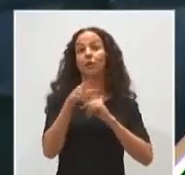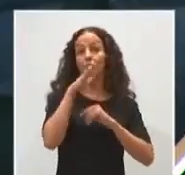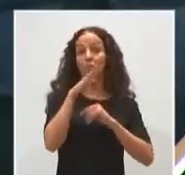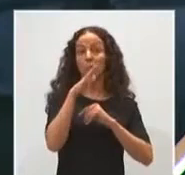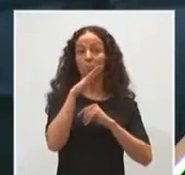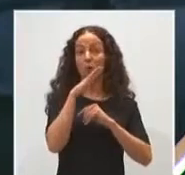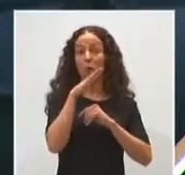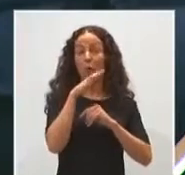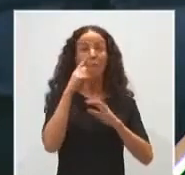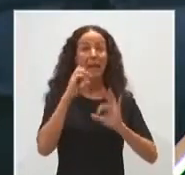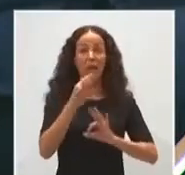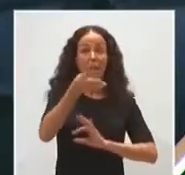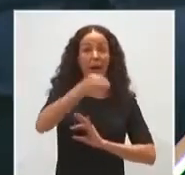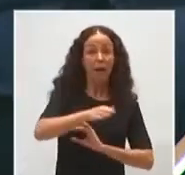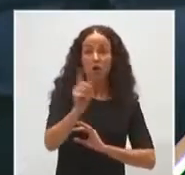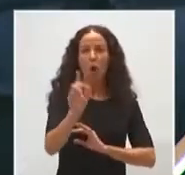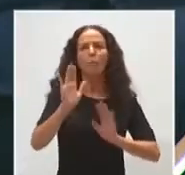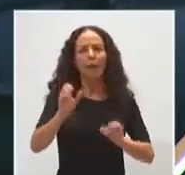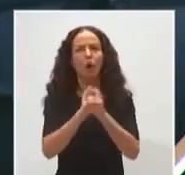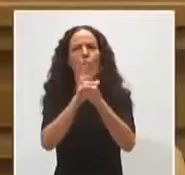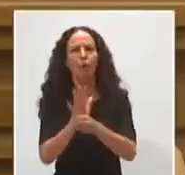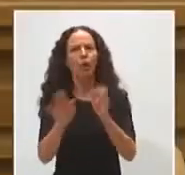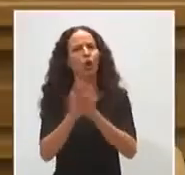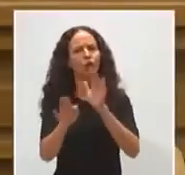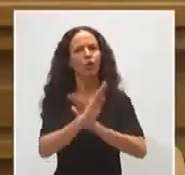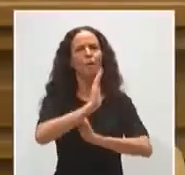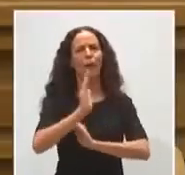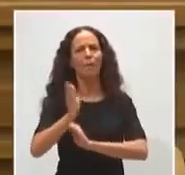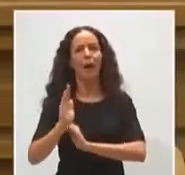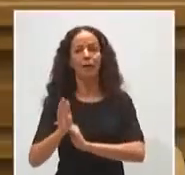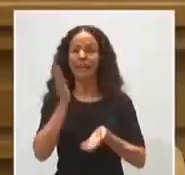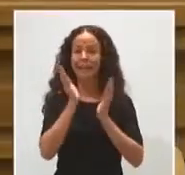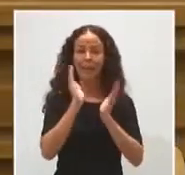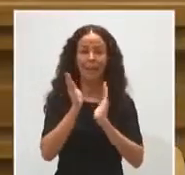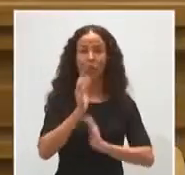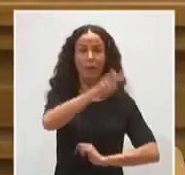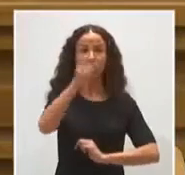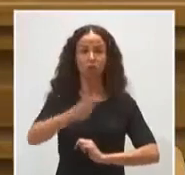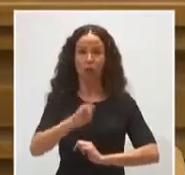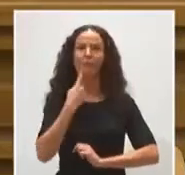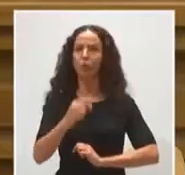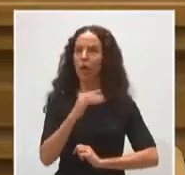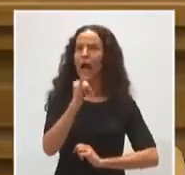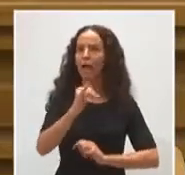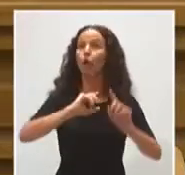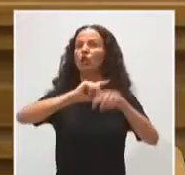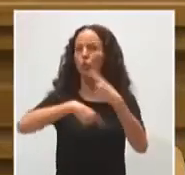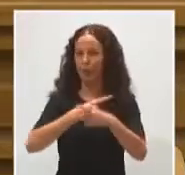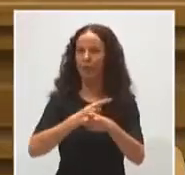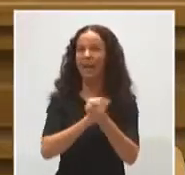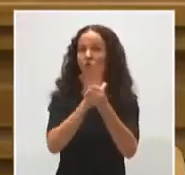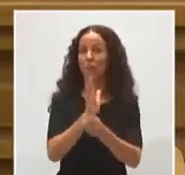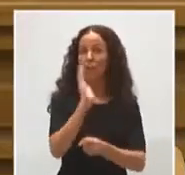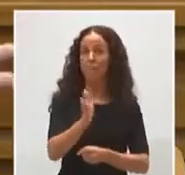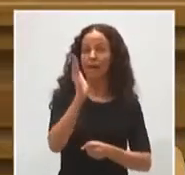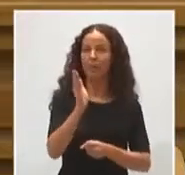riesgo de fallecimiento para seguir atendiendo y tratando a la gente que tiene todavía dificultades como consecuencia de haber pasado el kobe y